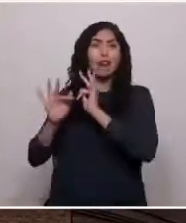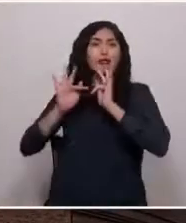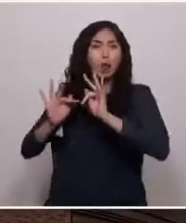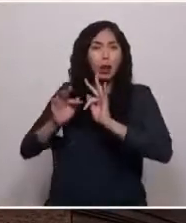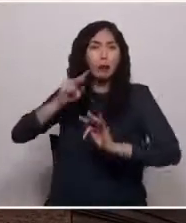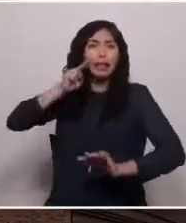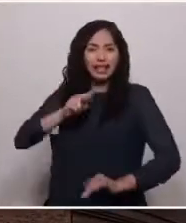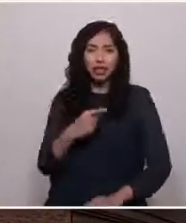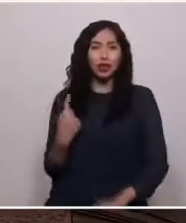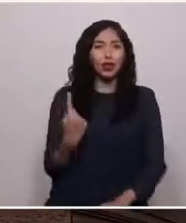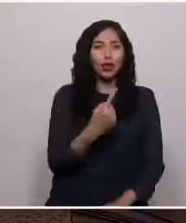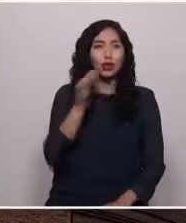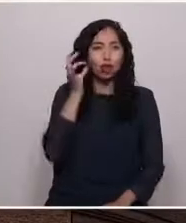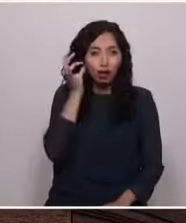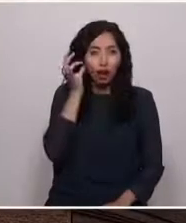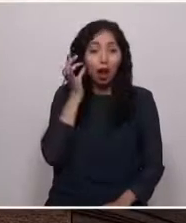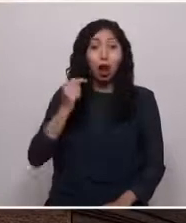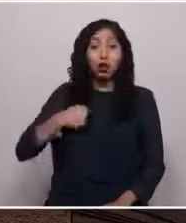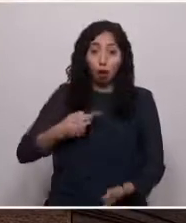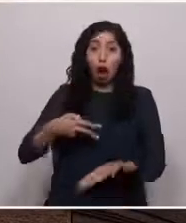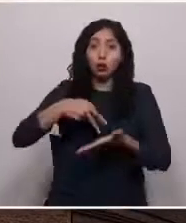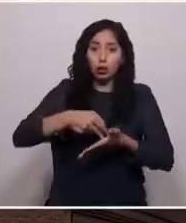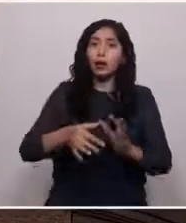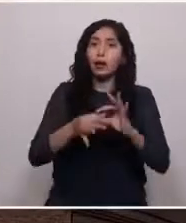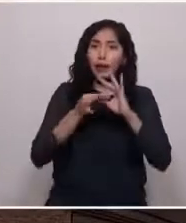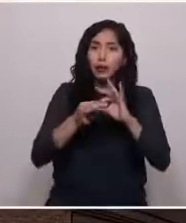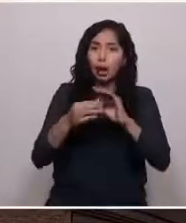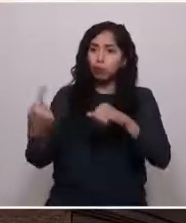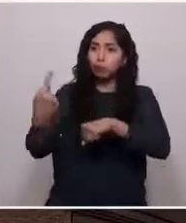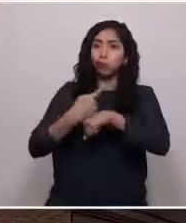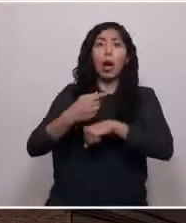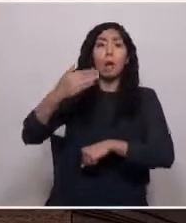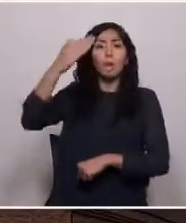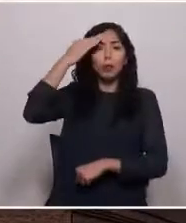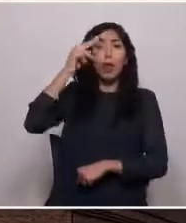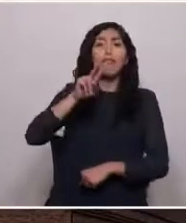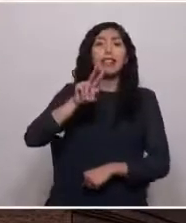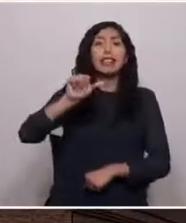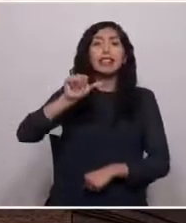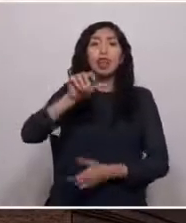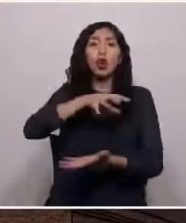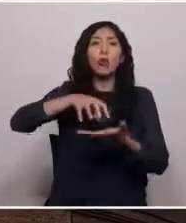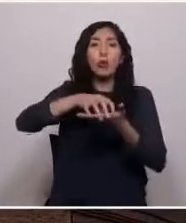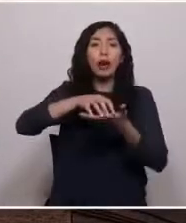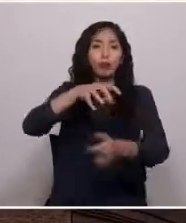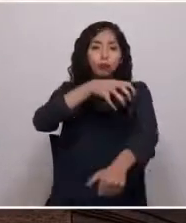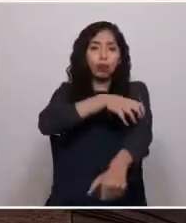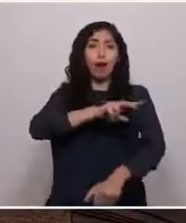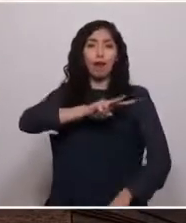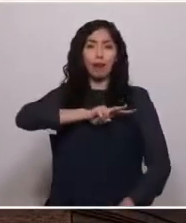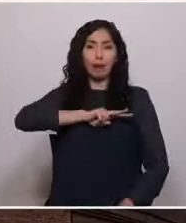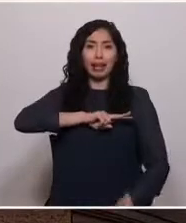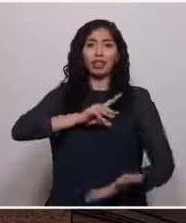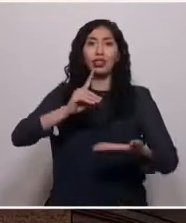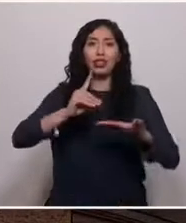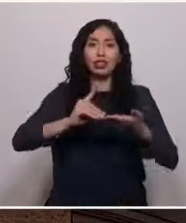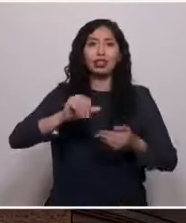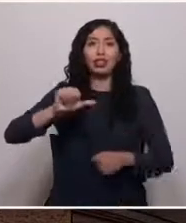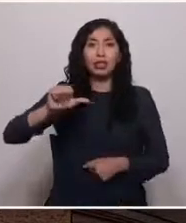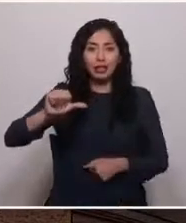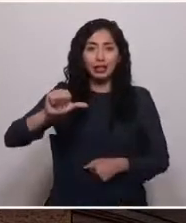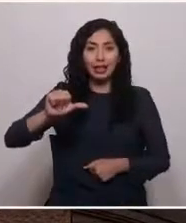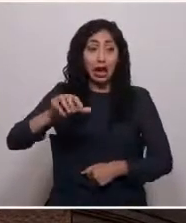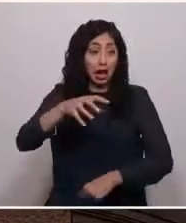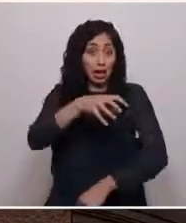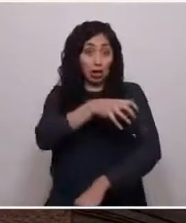estoy aquí gracias al mandato popular de 26 comunas de la región de valparaíso que forman el distrito 6 región